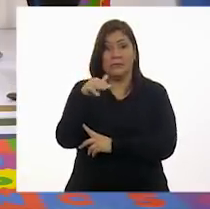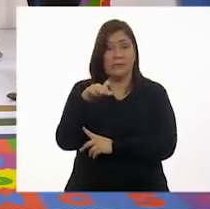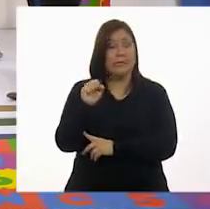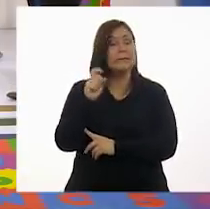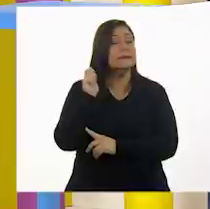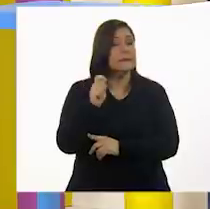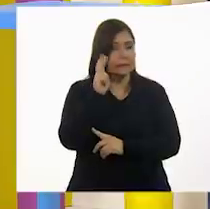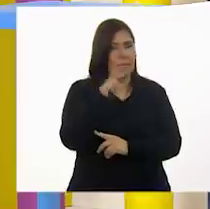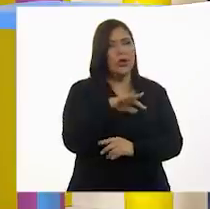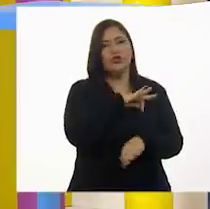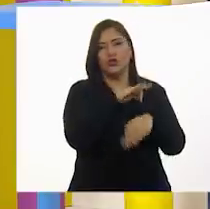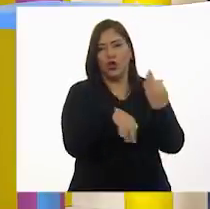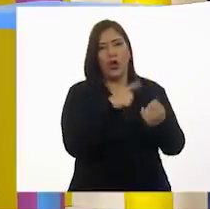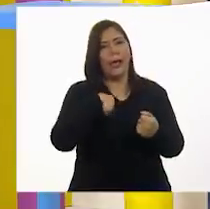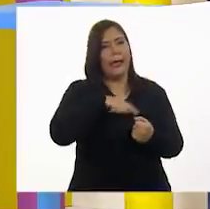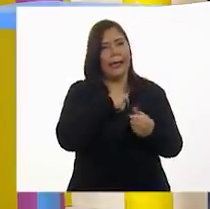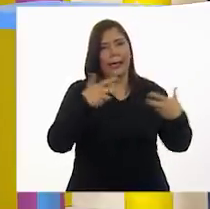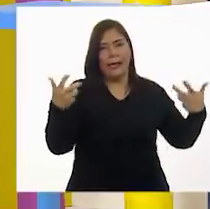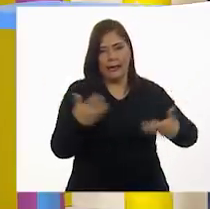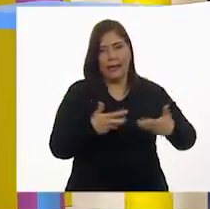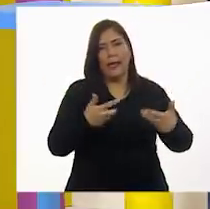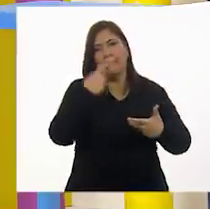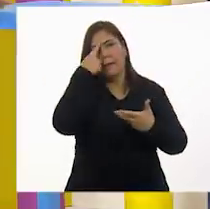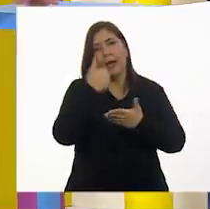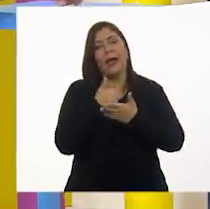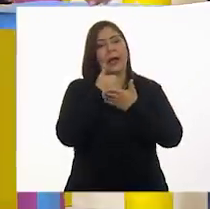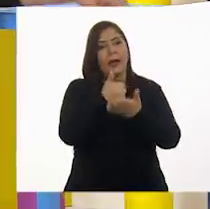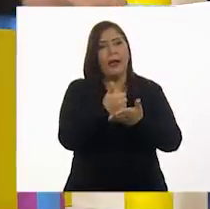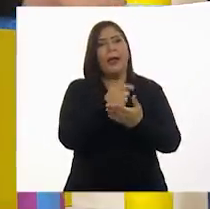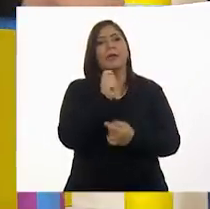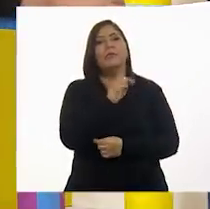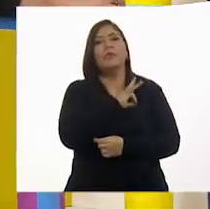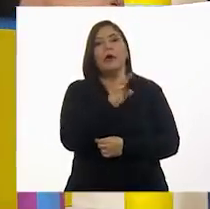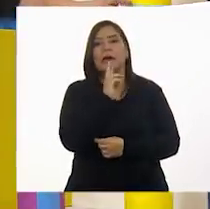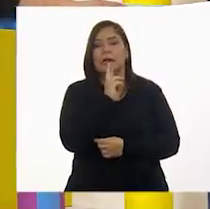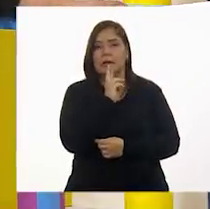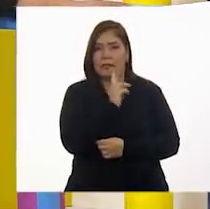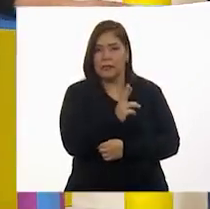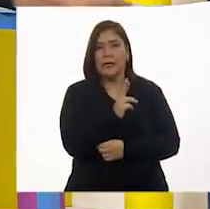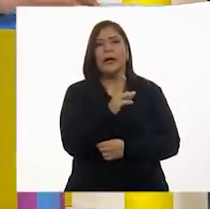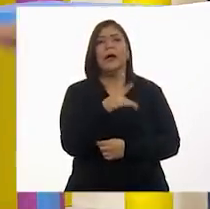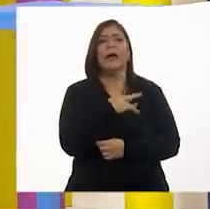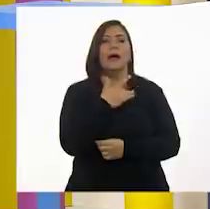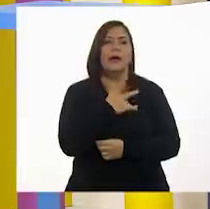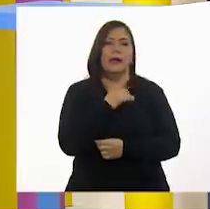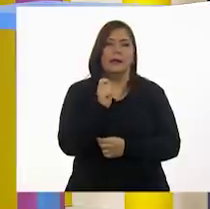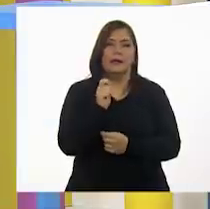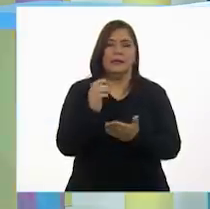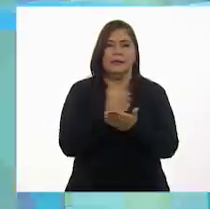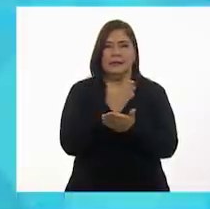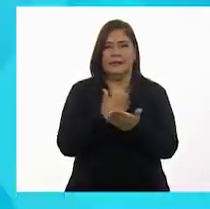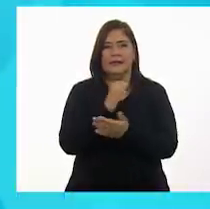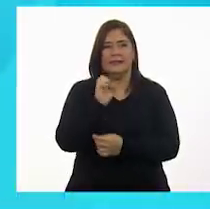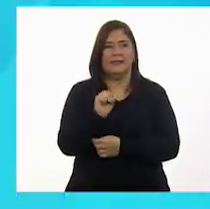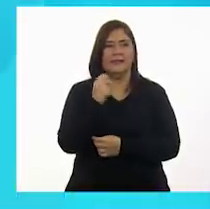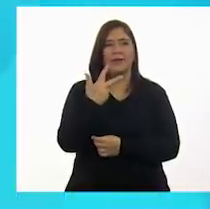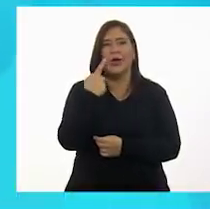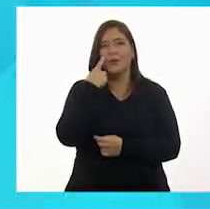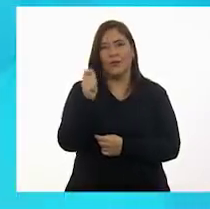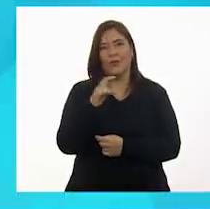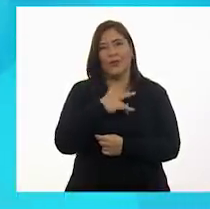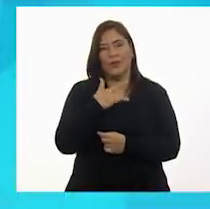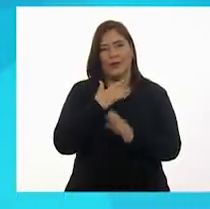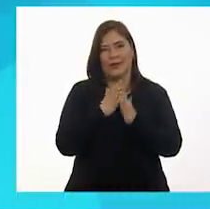que hicimos más bien en esta clase les va a ayudar para responder la página 68 de su libro de matemáticas. Así es, pues